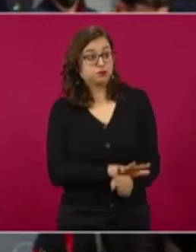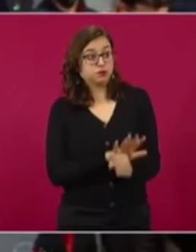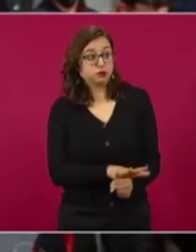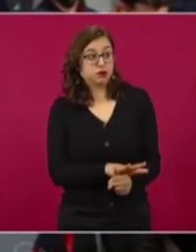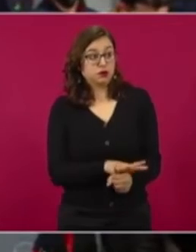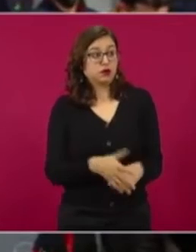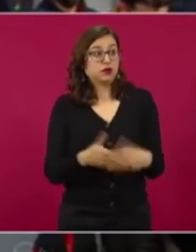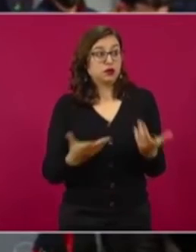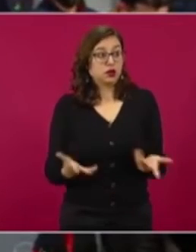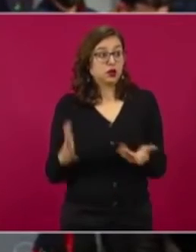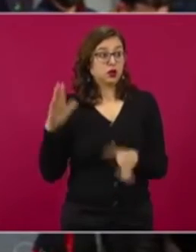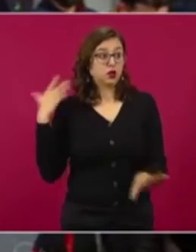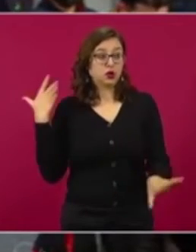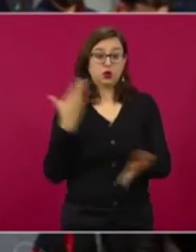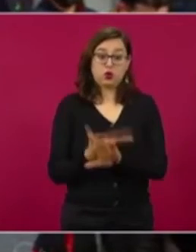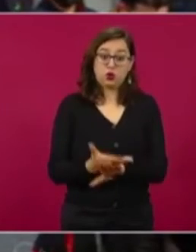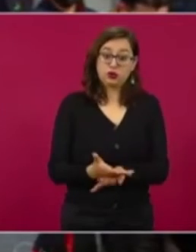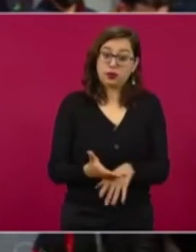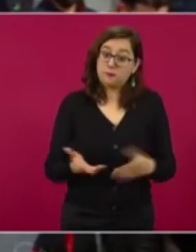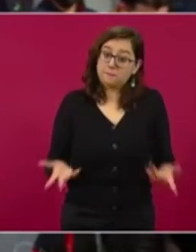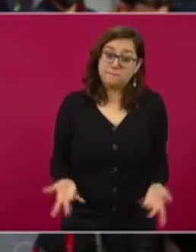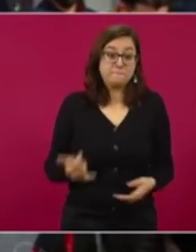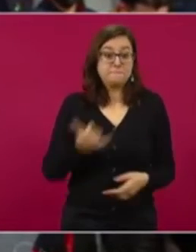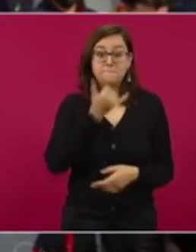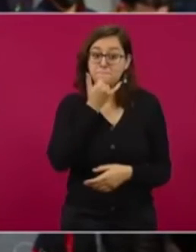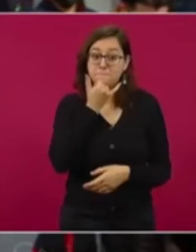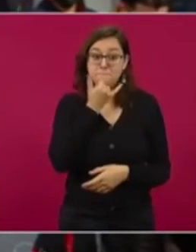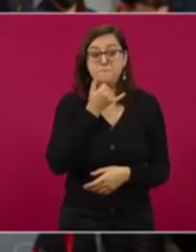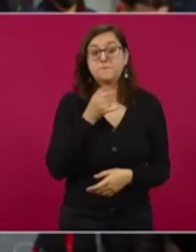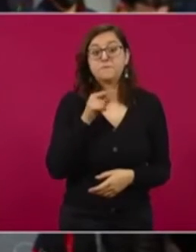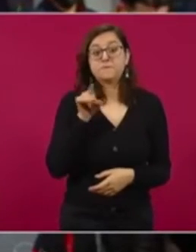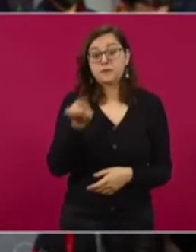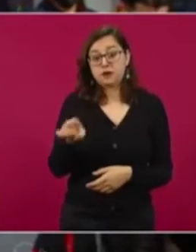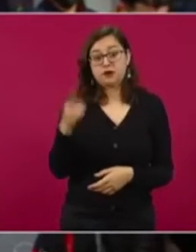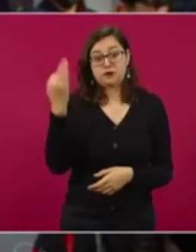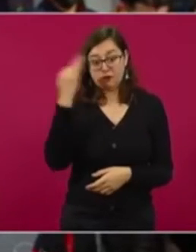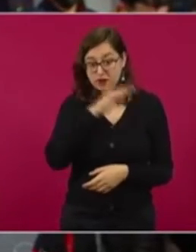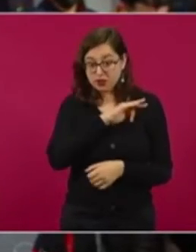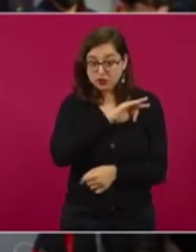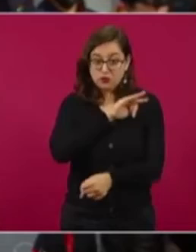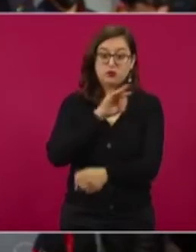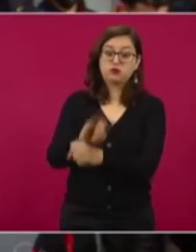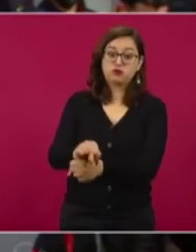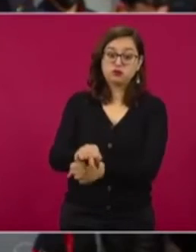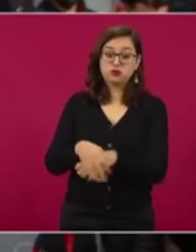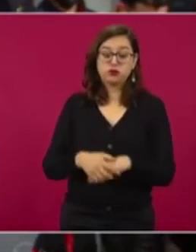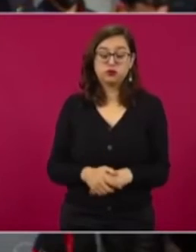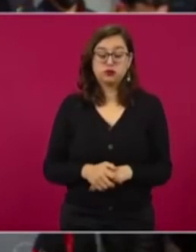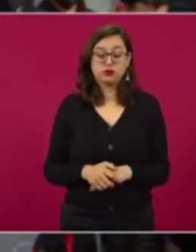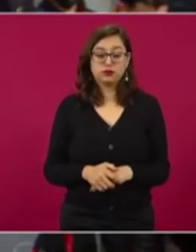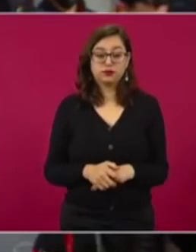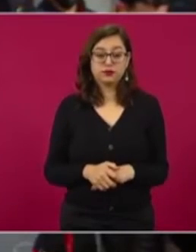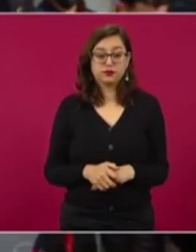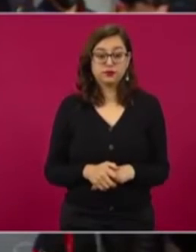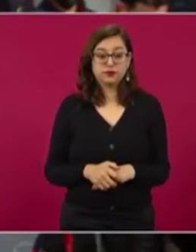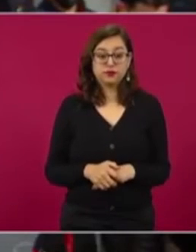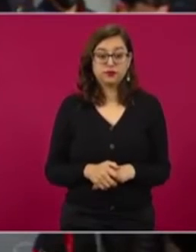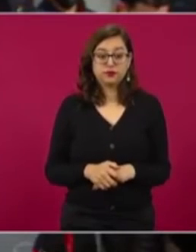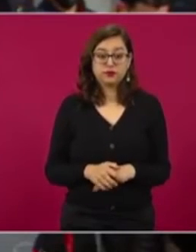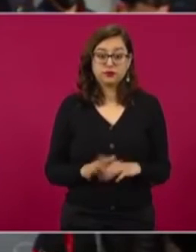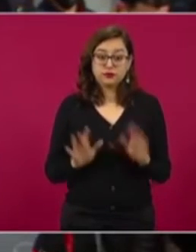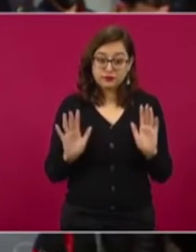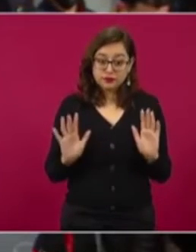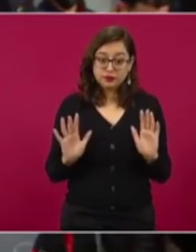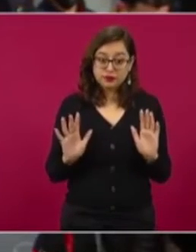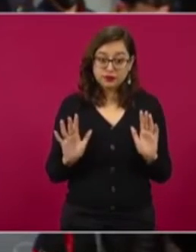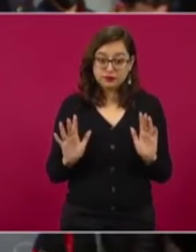que falle, con todo respeto, y lo voy a decir con todas las palabras, de un presunto falsificador, ¿no? Entonces, y luego presunto, pues a